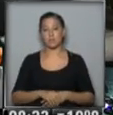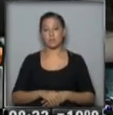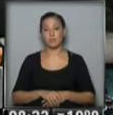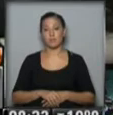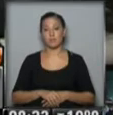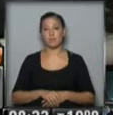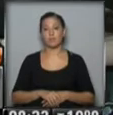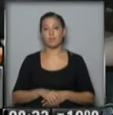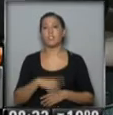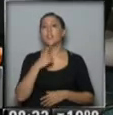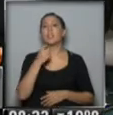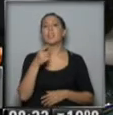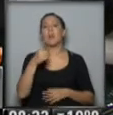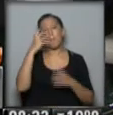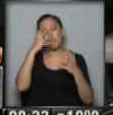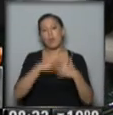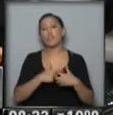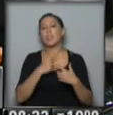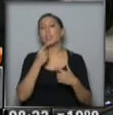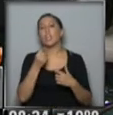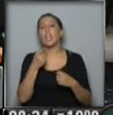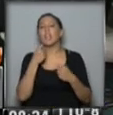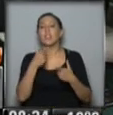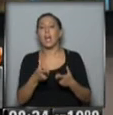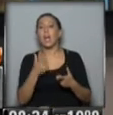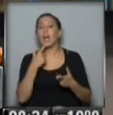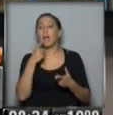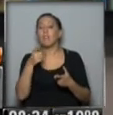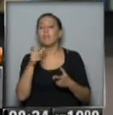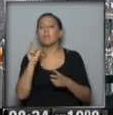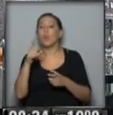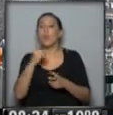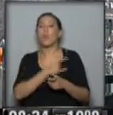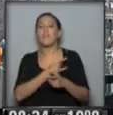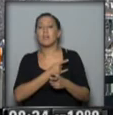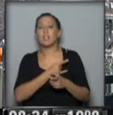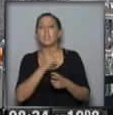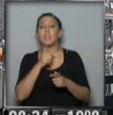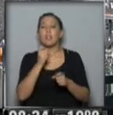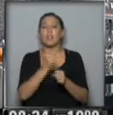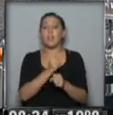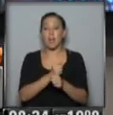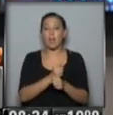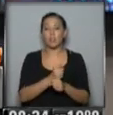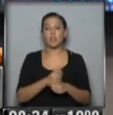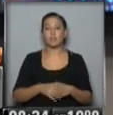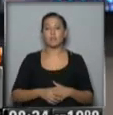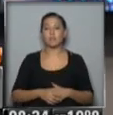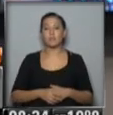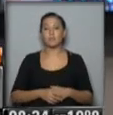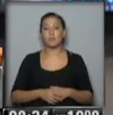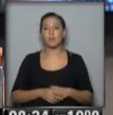en qué etapa se encuentra este proyecto y qué es lo que están aportando los representantes de las universidades que también están trabajando bueno estamos